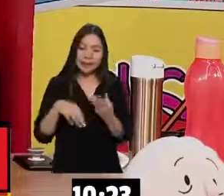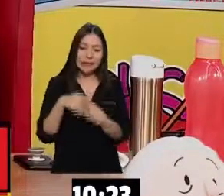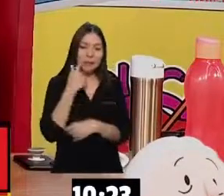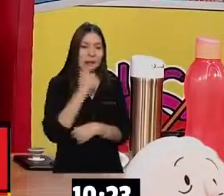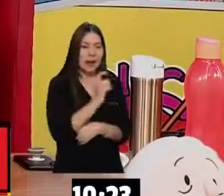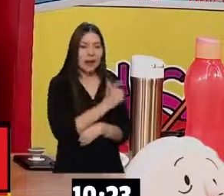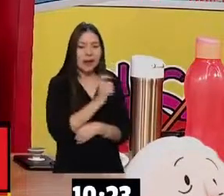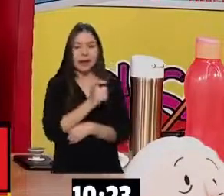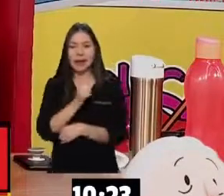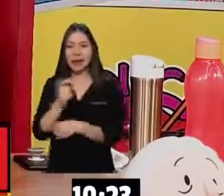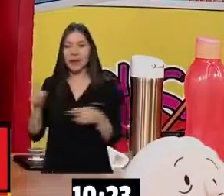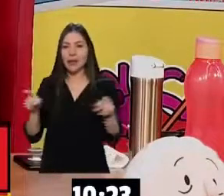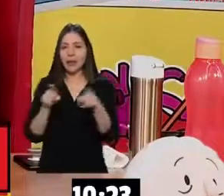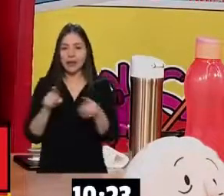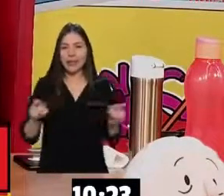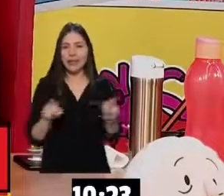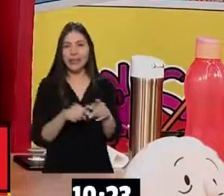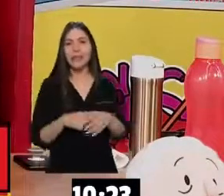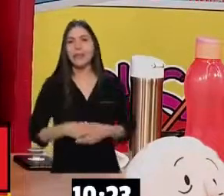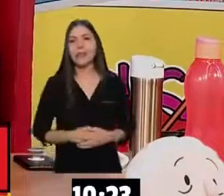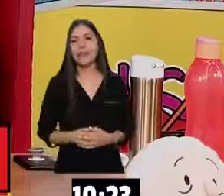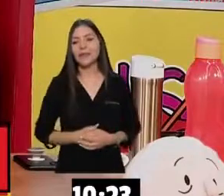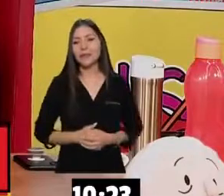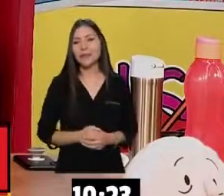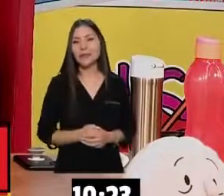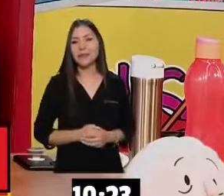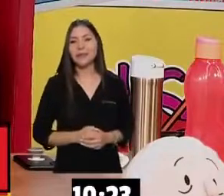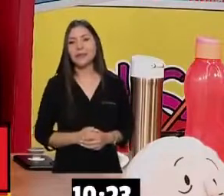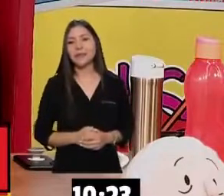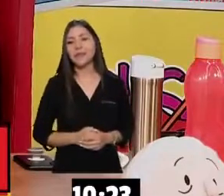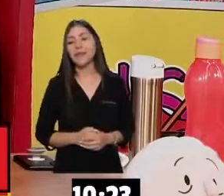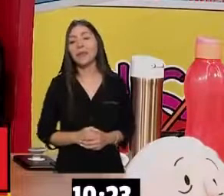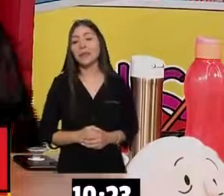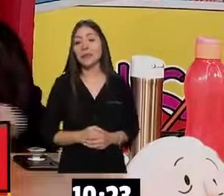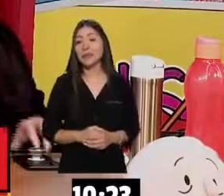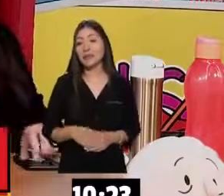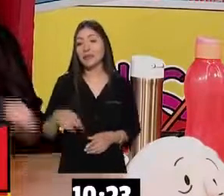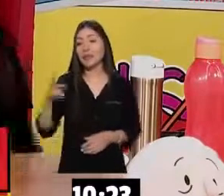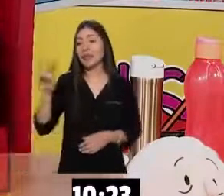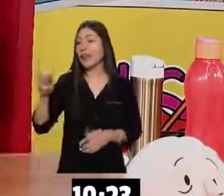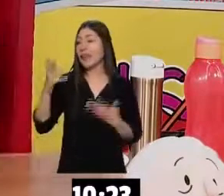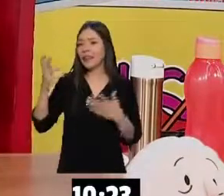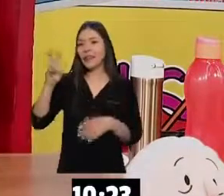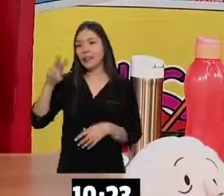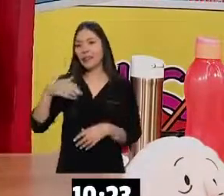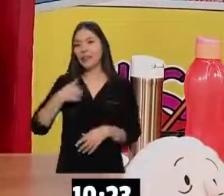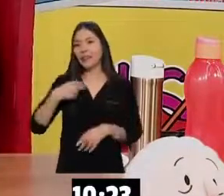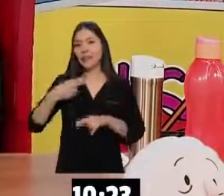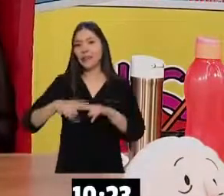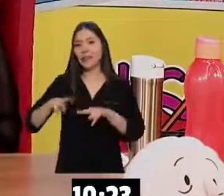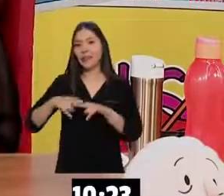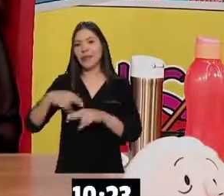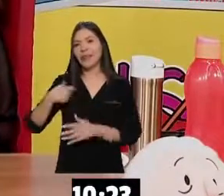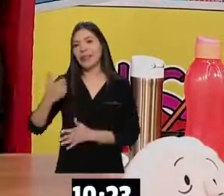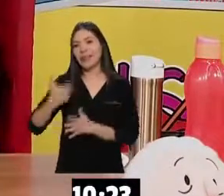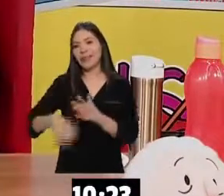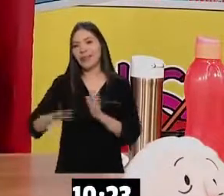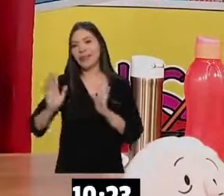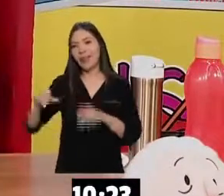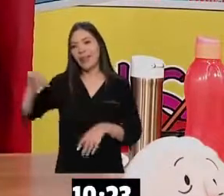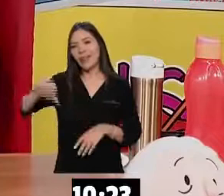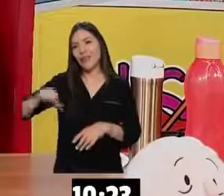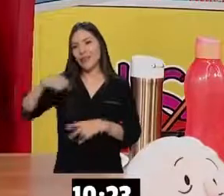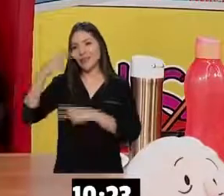típica. Ahorita es orquesta de cámara, carnal. Oiga, no es por dárselos a desear, pero yo ya compré mis boletitos para